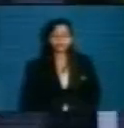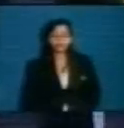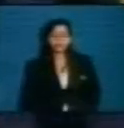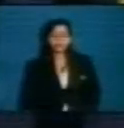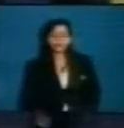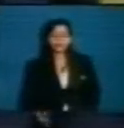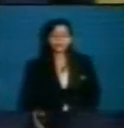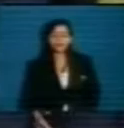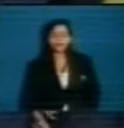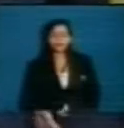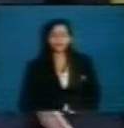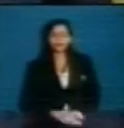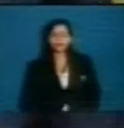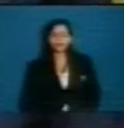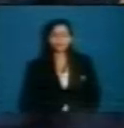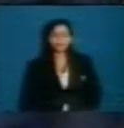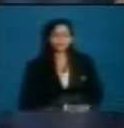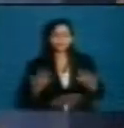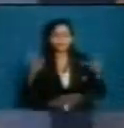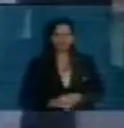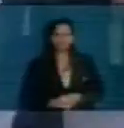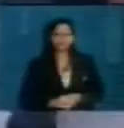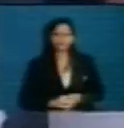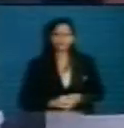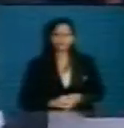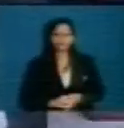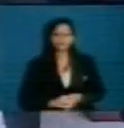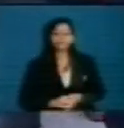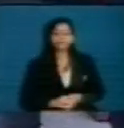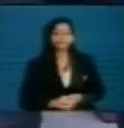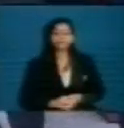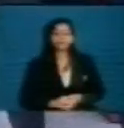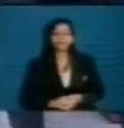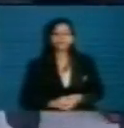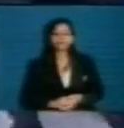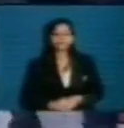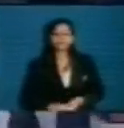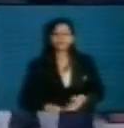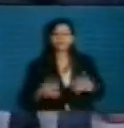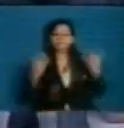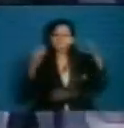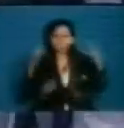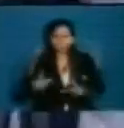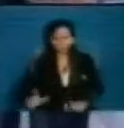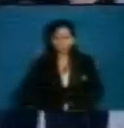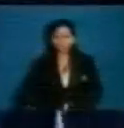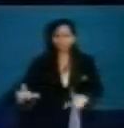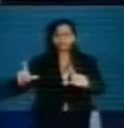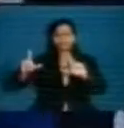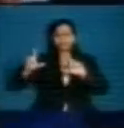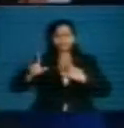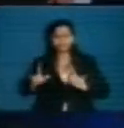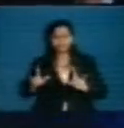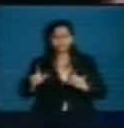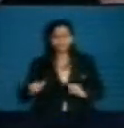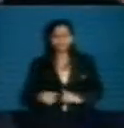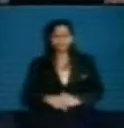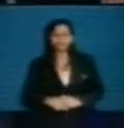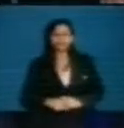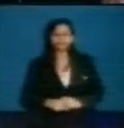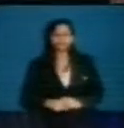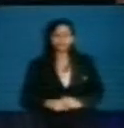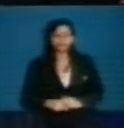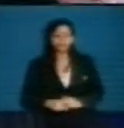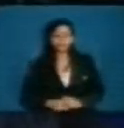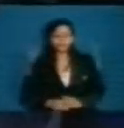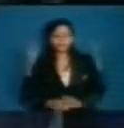El 28 de febrero, la Asamblea Legislativa otorgó reconocimientos especiales a 16 centros educativos